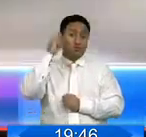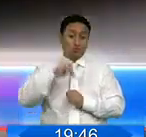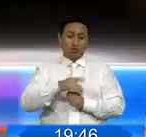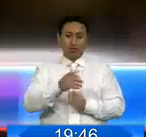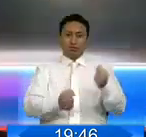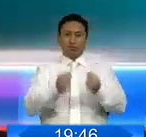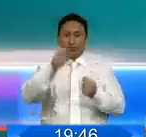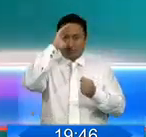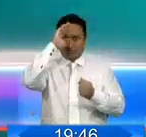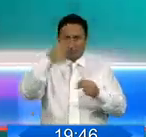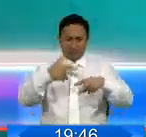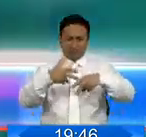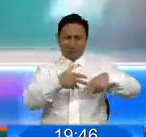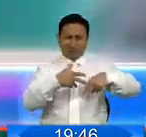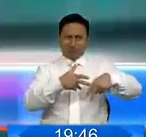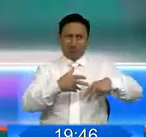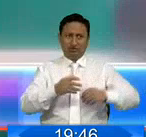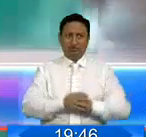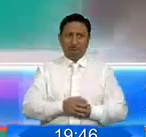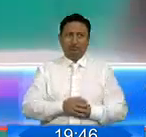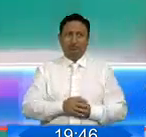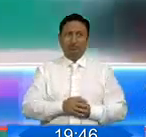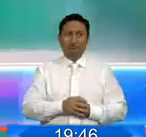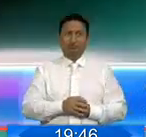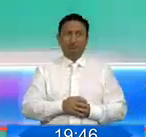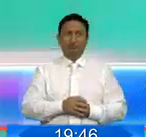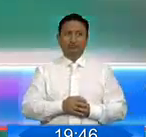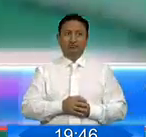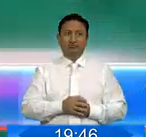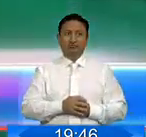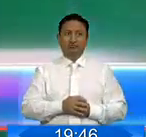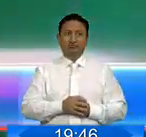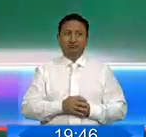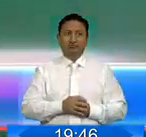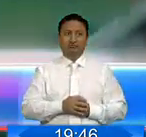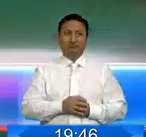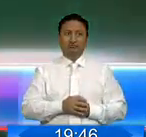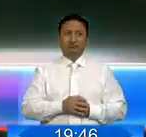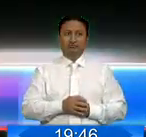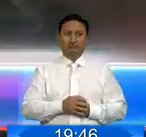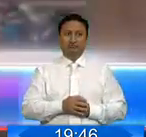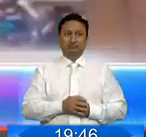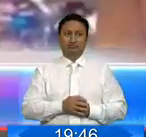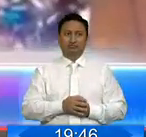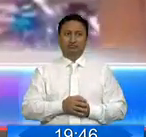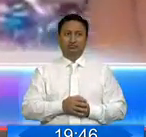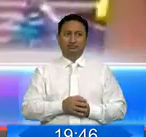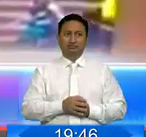agentes de tránsito. ¡Ay, mi pierna! ¡Ay, mi pierna!